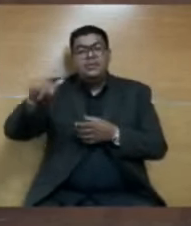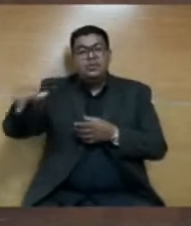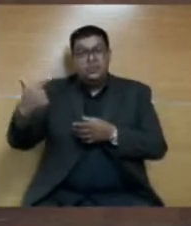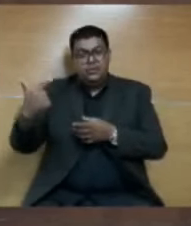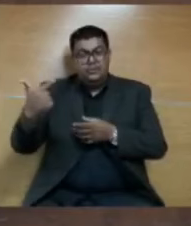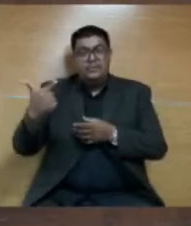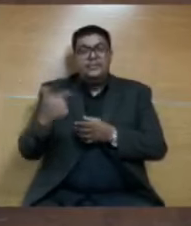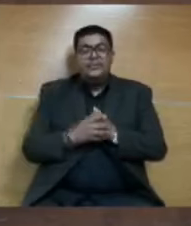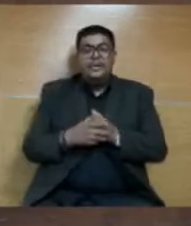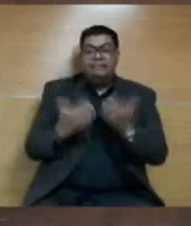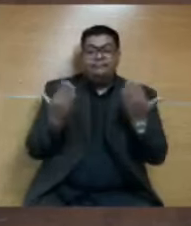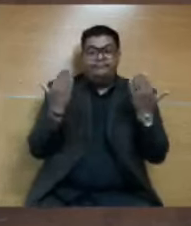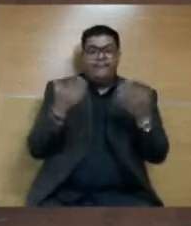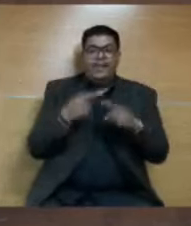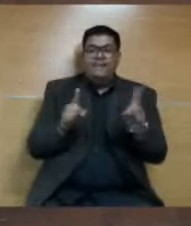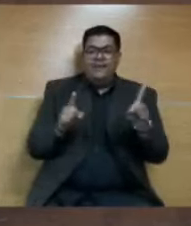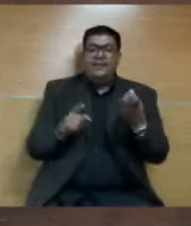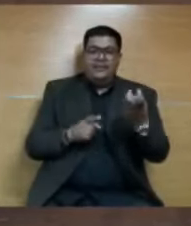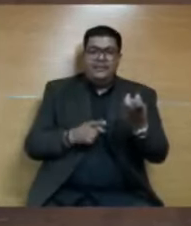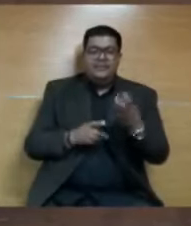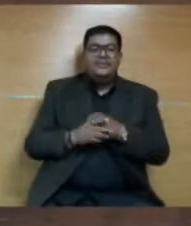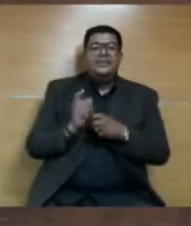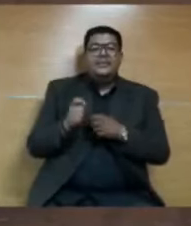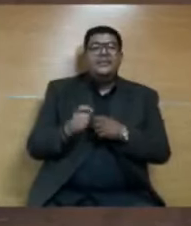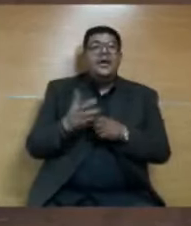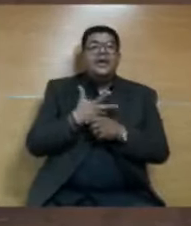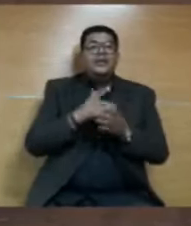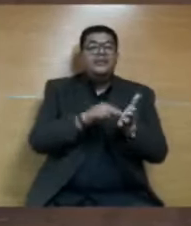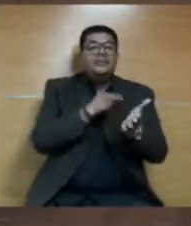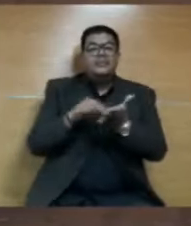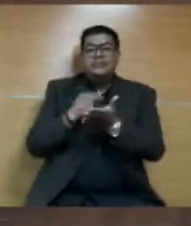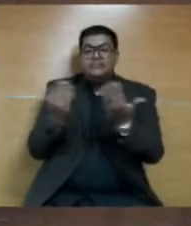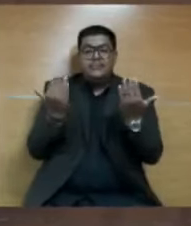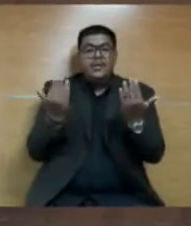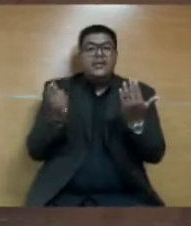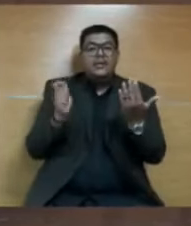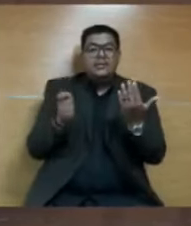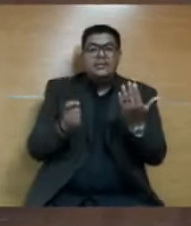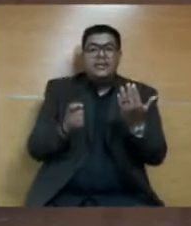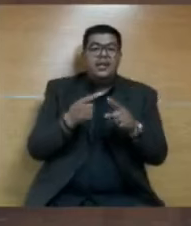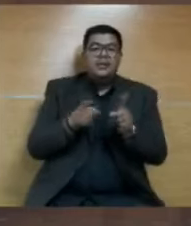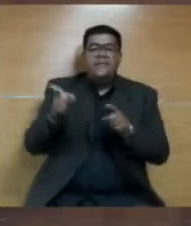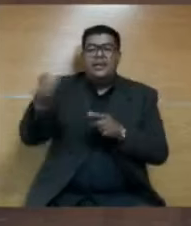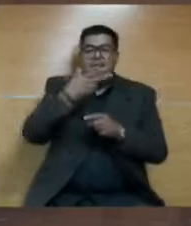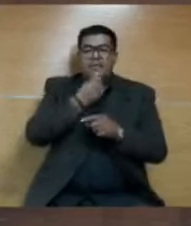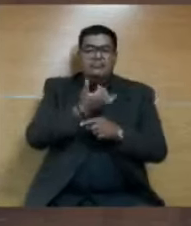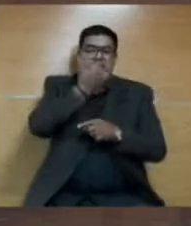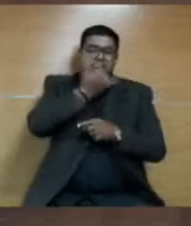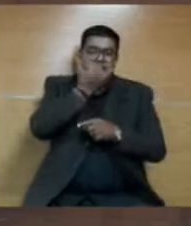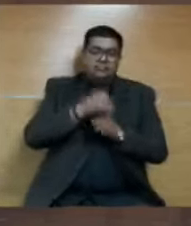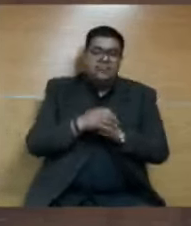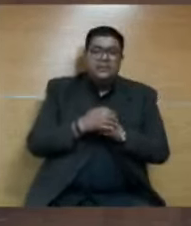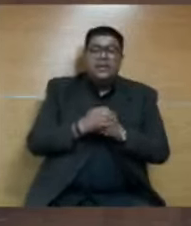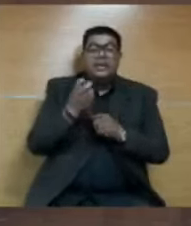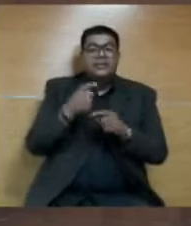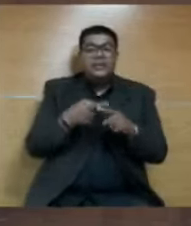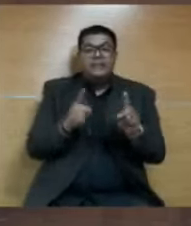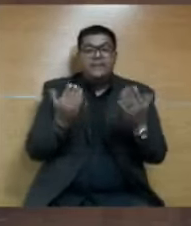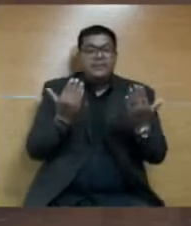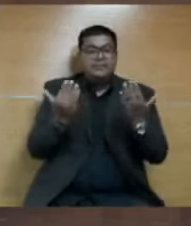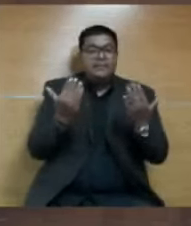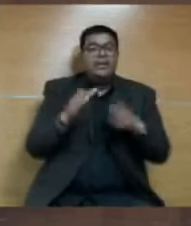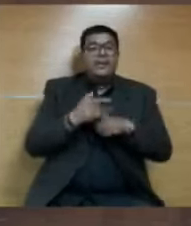761.412. De manera que la diferencia entre las diversas elecciones no es la indicada por el actor, y la diferencia que prevalece